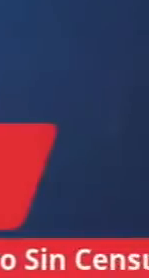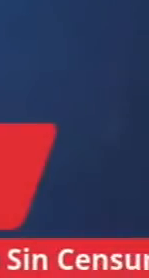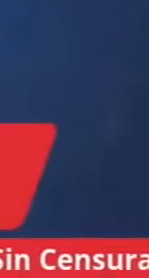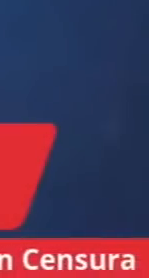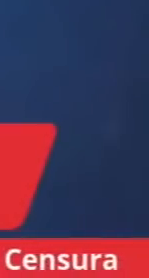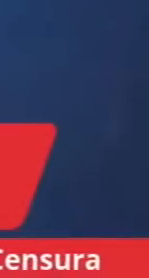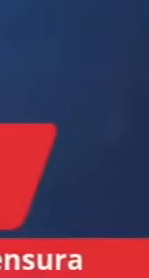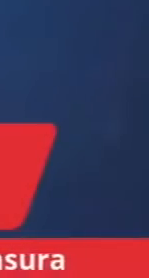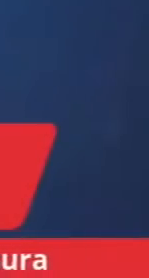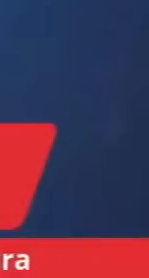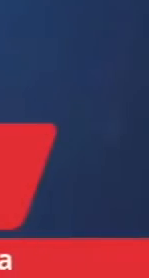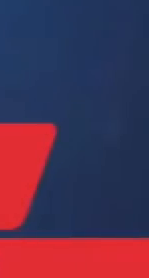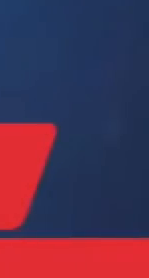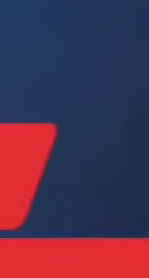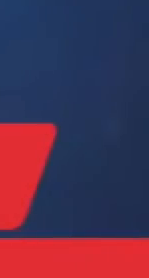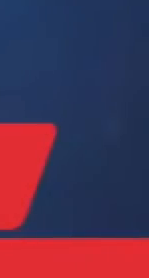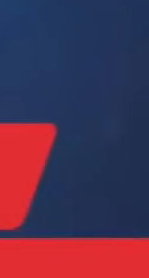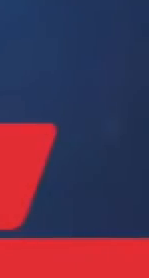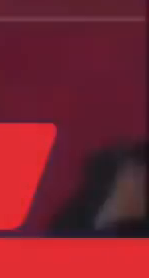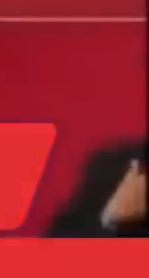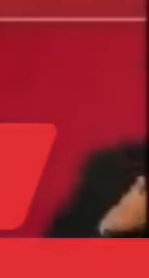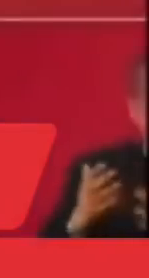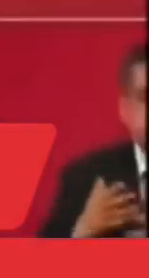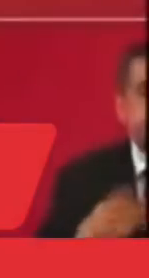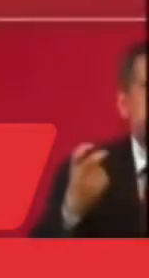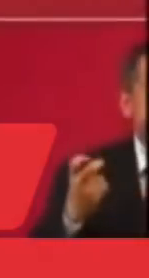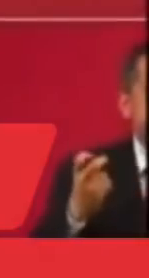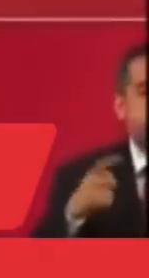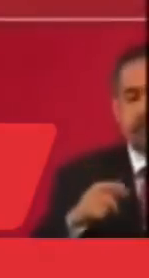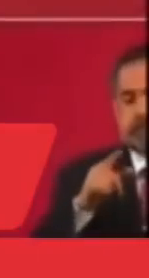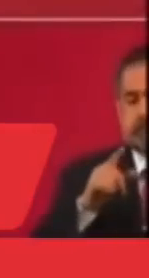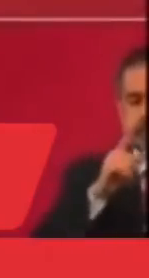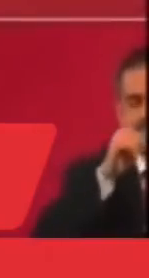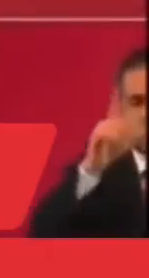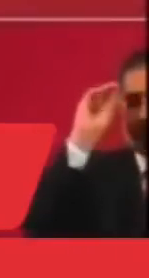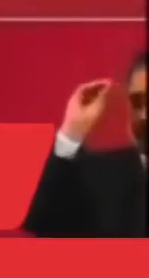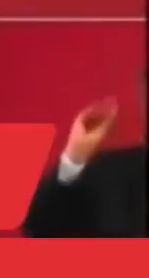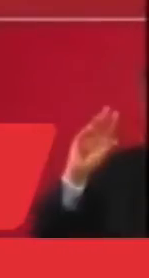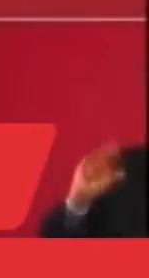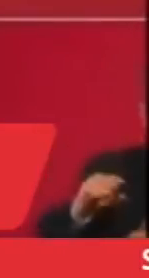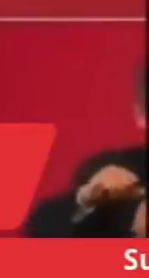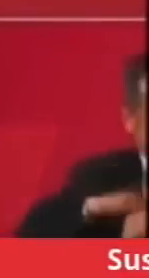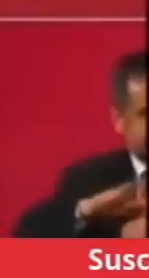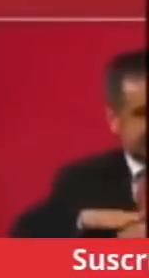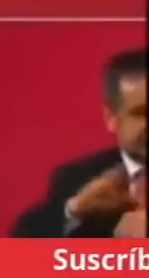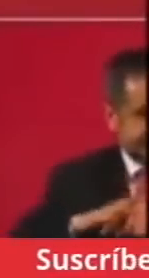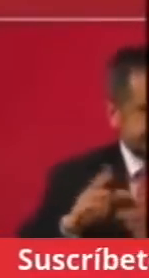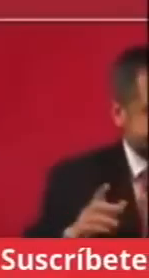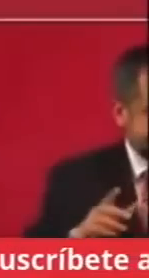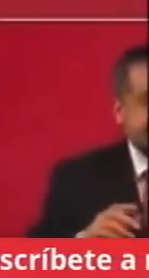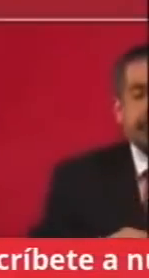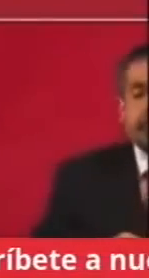pues ha sido vista siempre como los cargos más importantes dentro de la diplomacia mexicana. Pero también hay que ser muy objetivos en